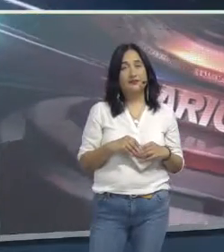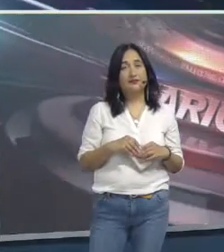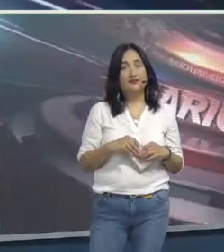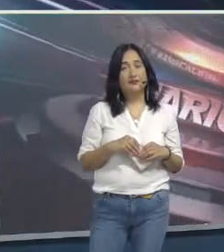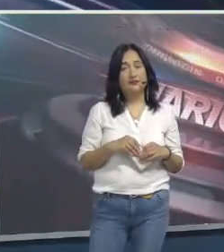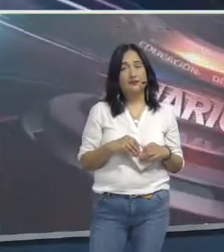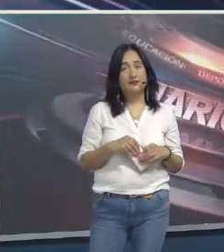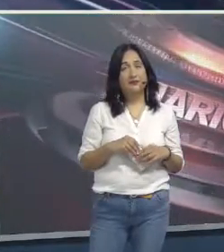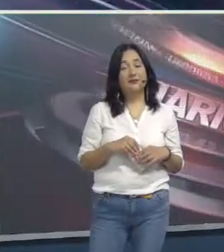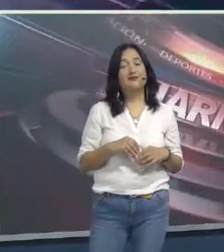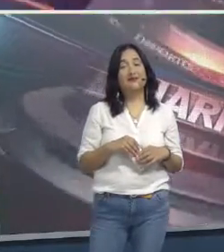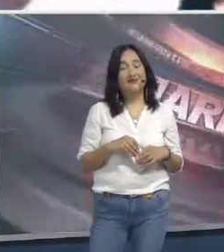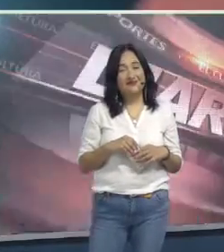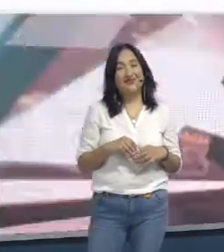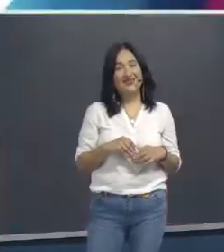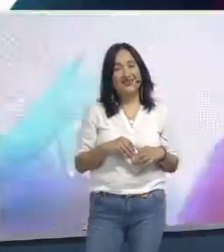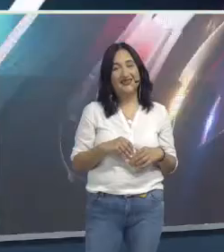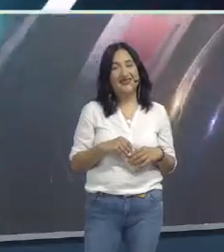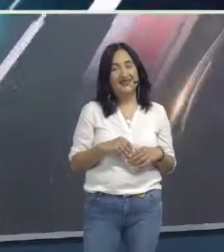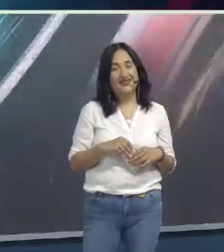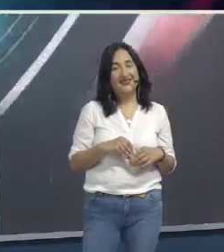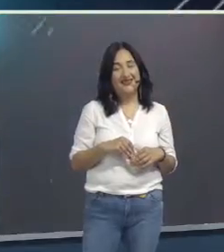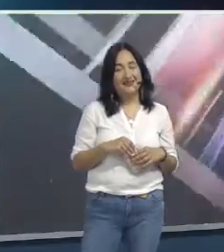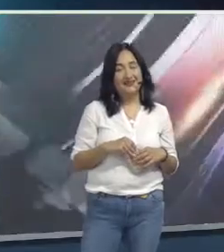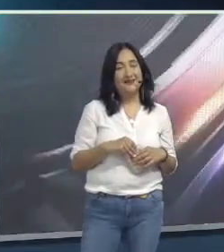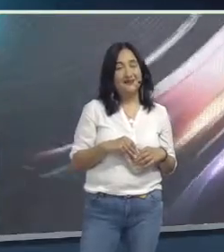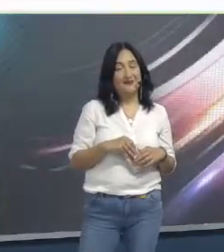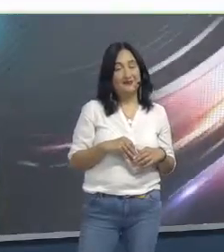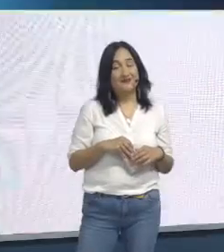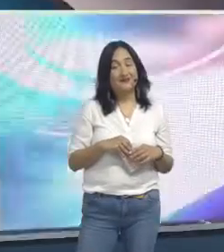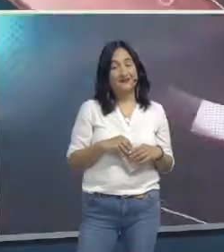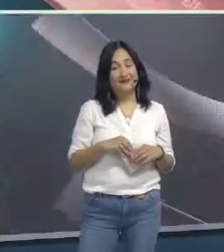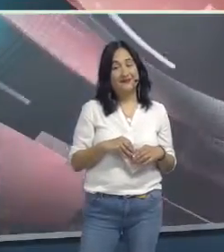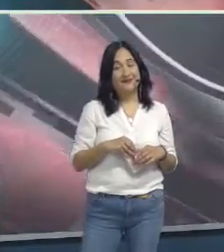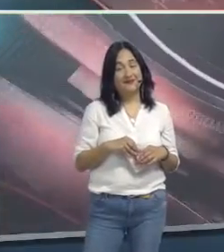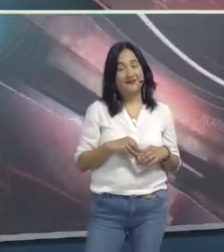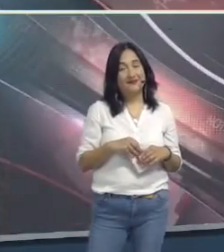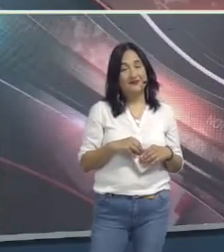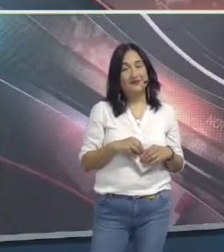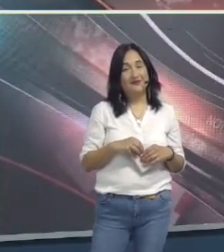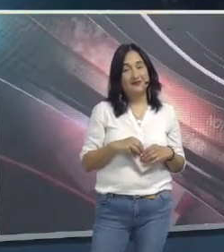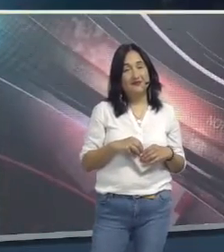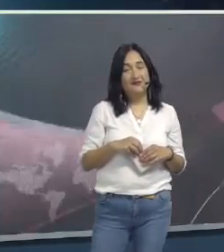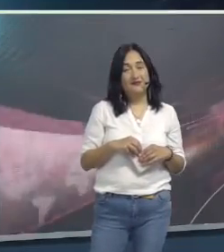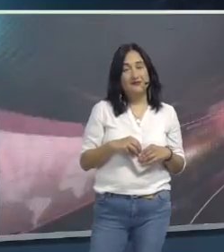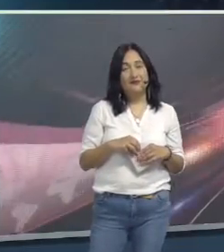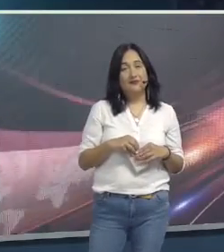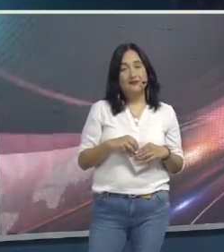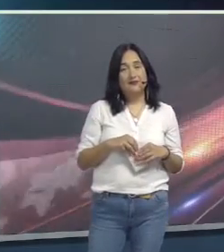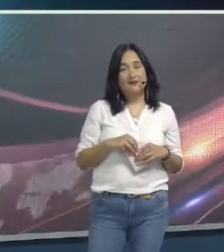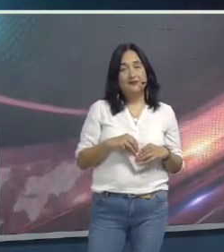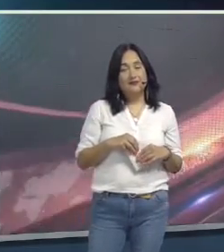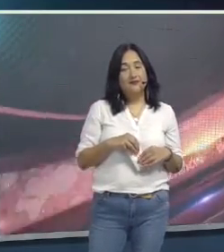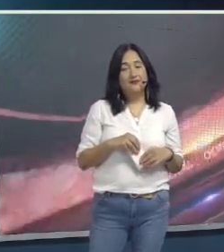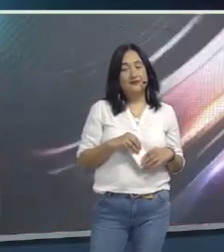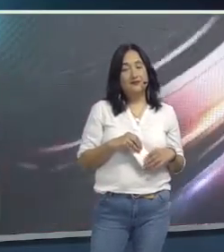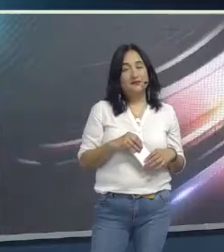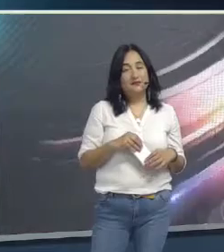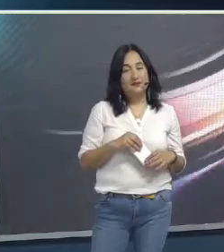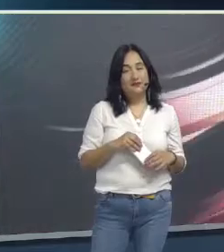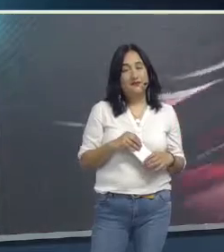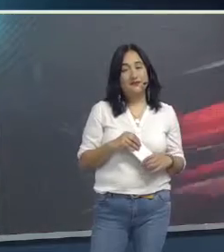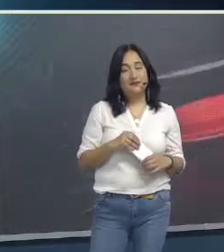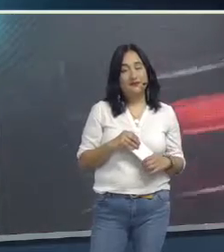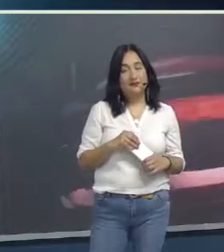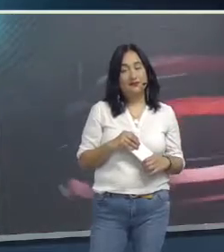en la Secretaría de Tránsito y Transporte. Esto sí llevó a que tomara la decisión de que todo el personal de Tránsito y Transporte estuviera